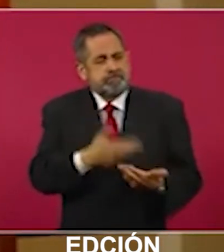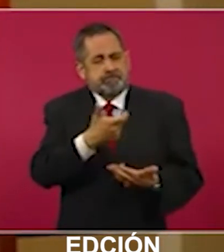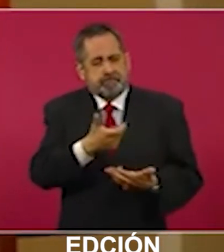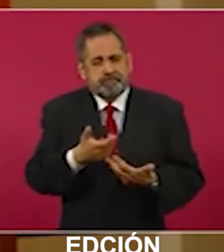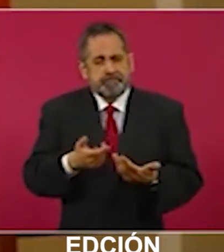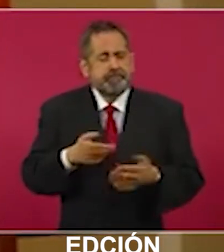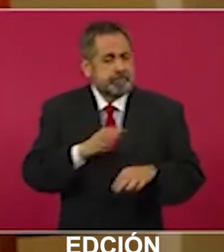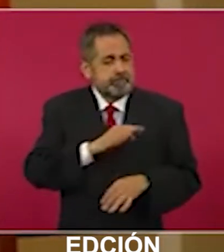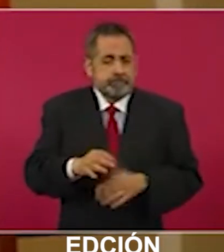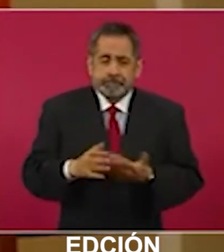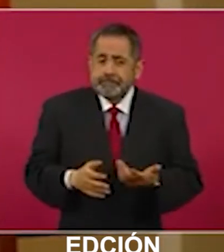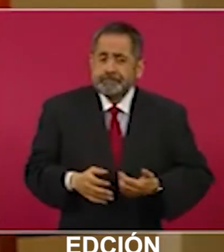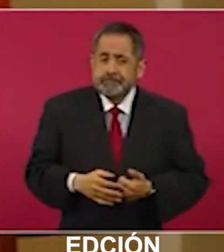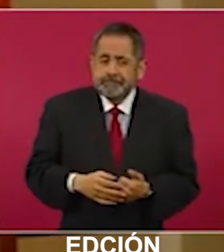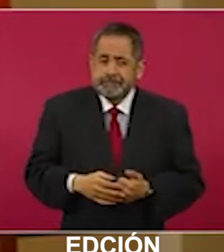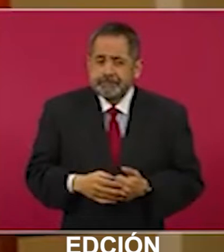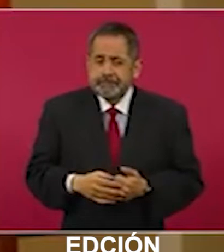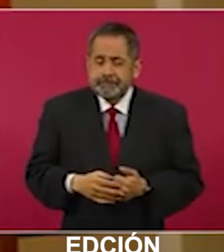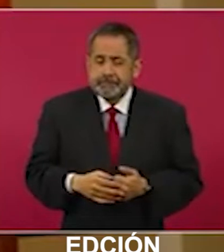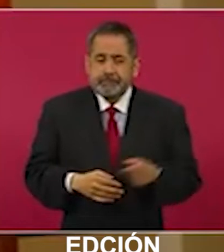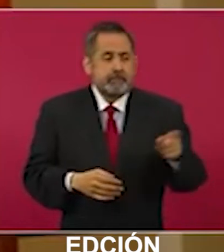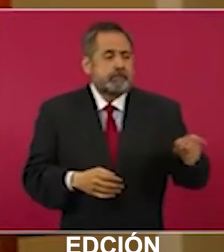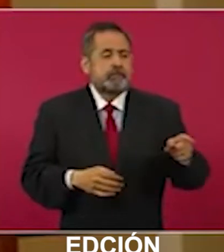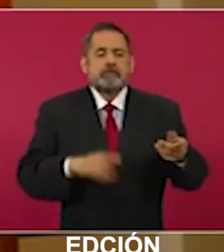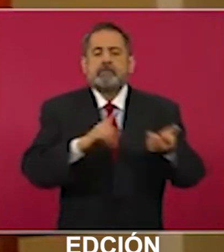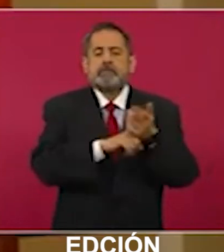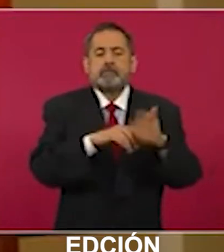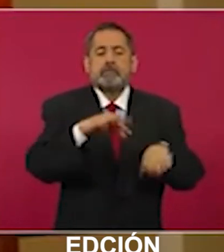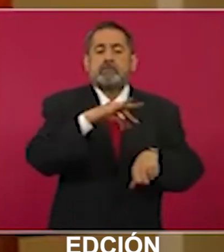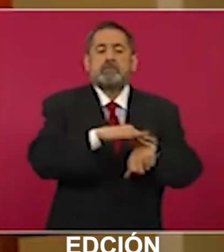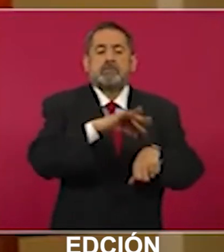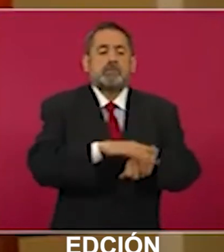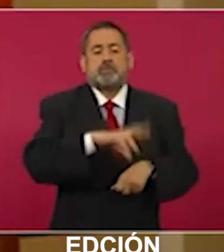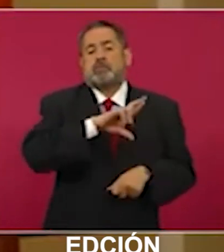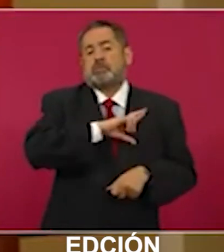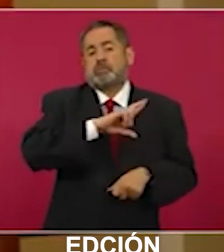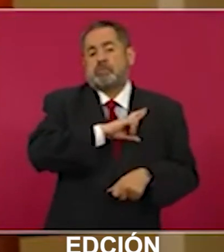porque tienen servicio médico particular